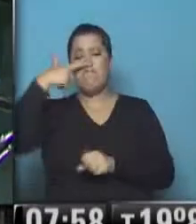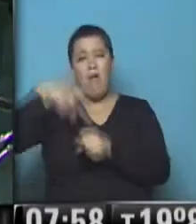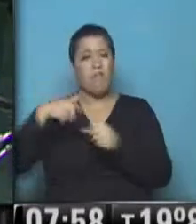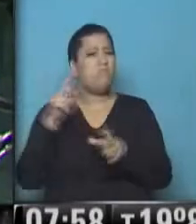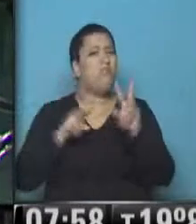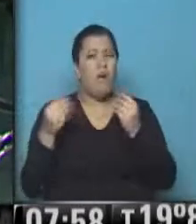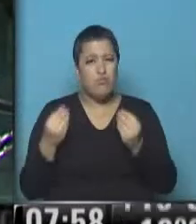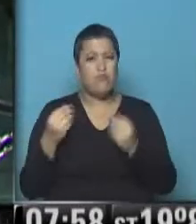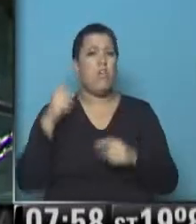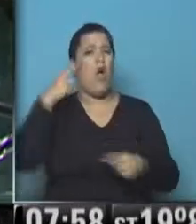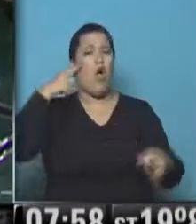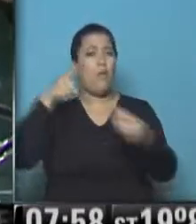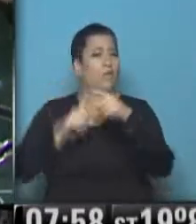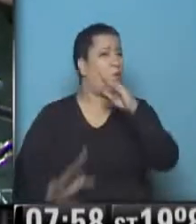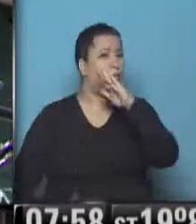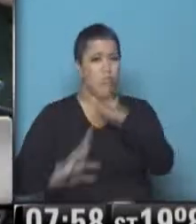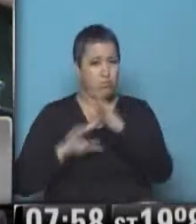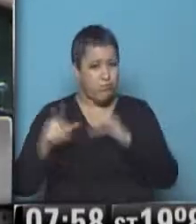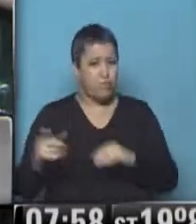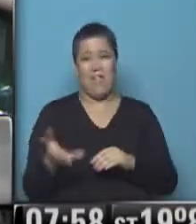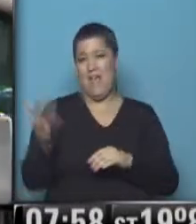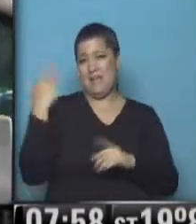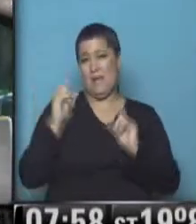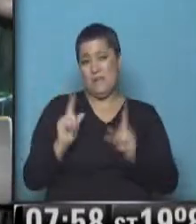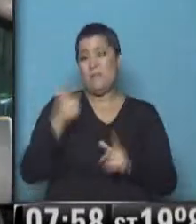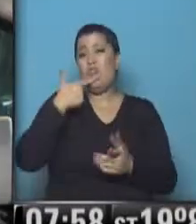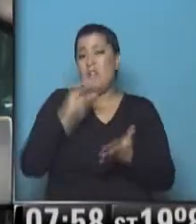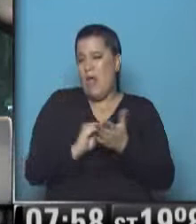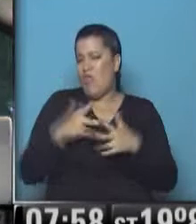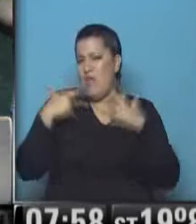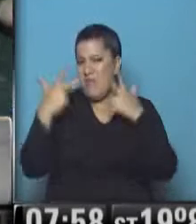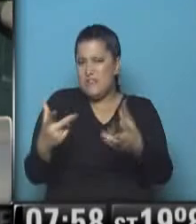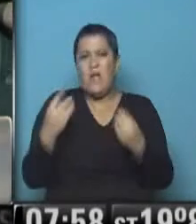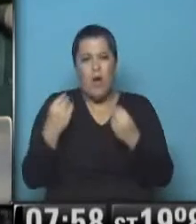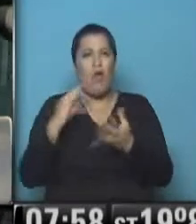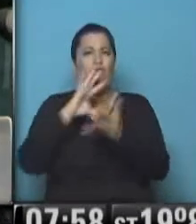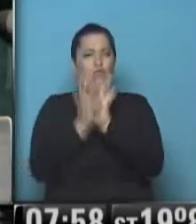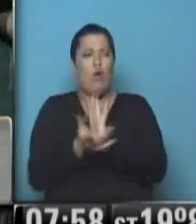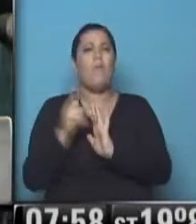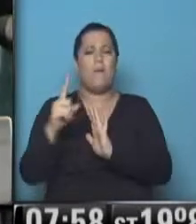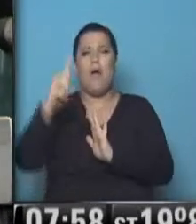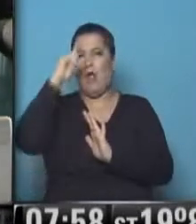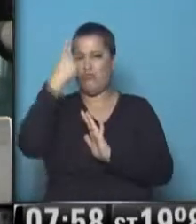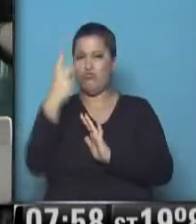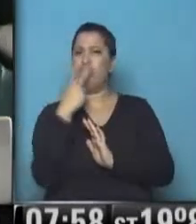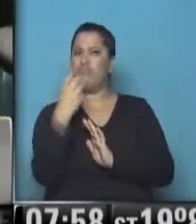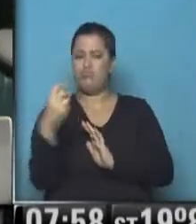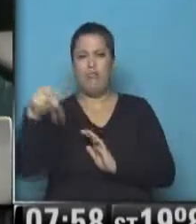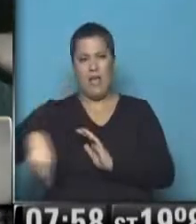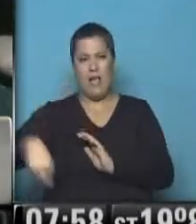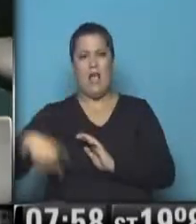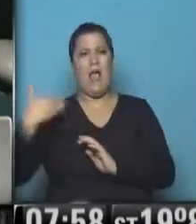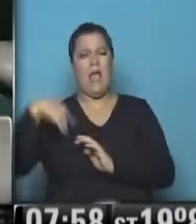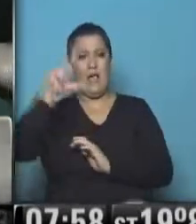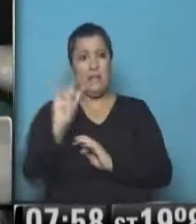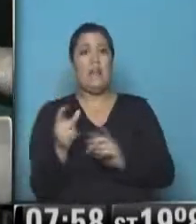busca como objetivo central y hacerlo planteaban los propios senadores nacionales el autoabastecimiento energético para ello hay que hacer